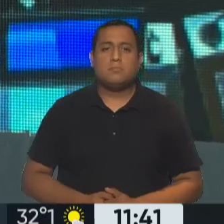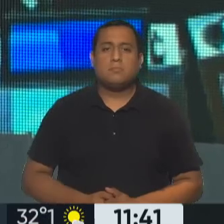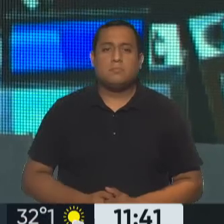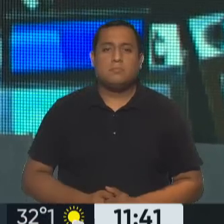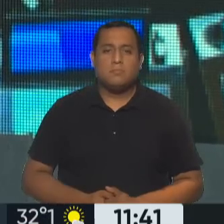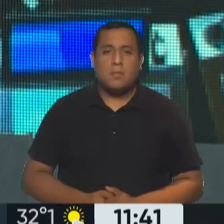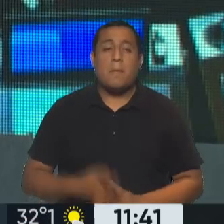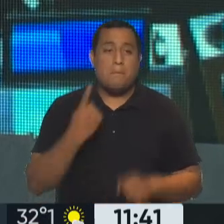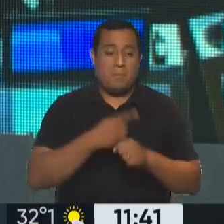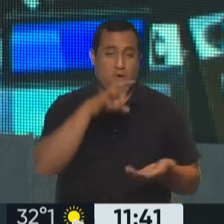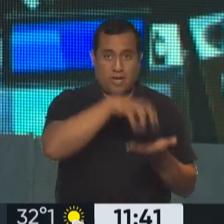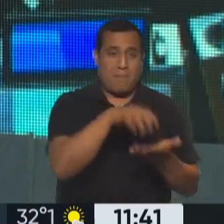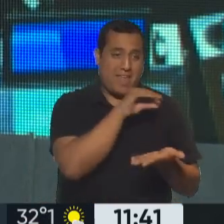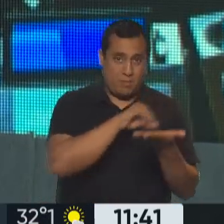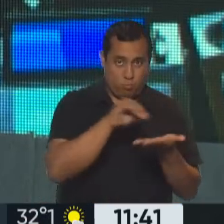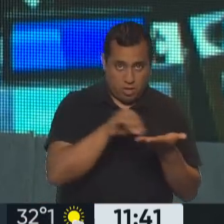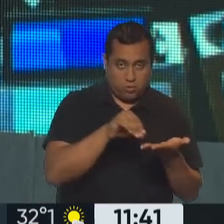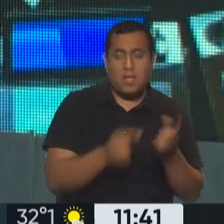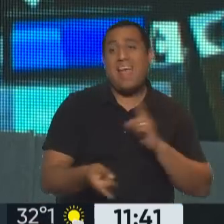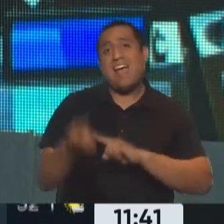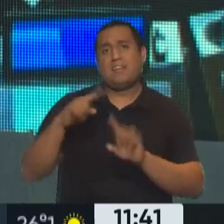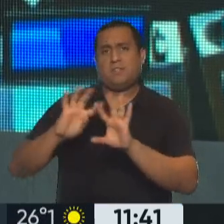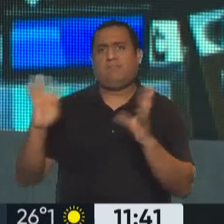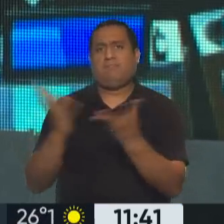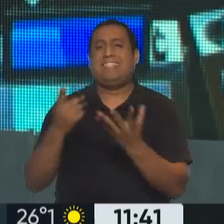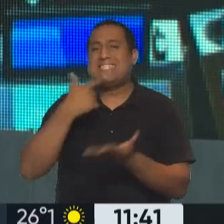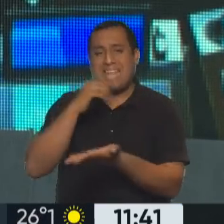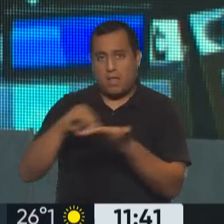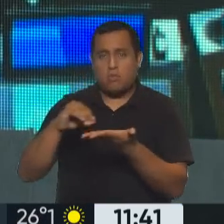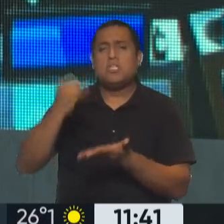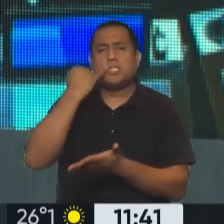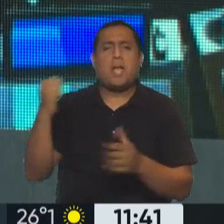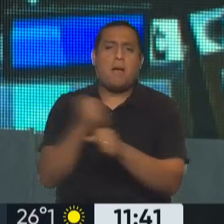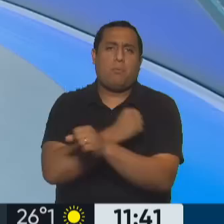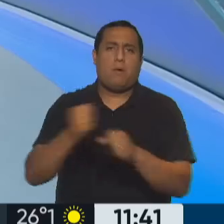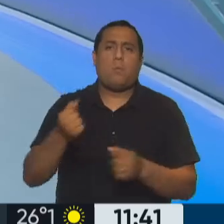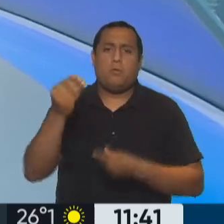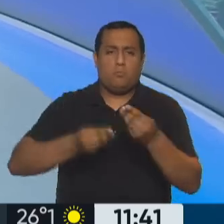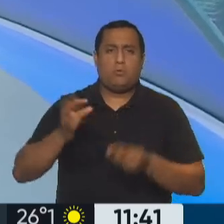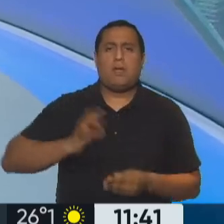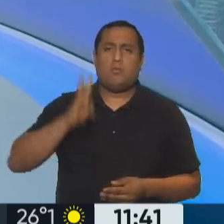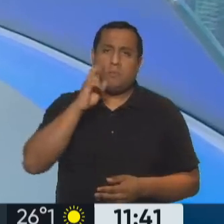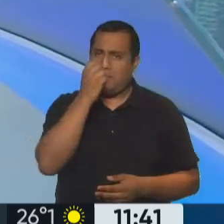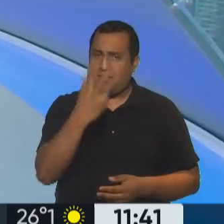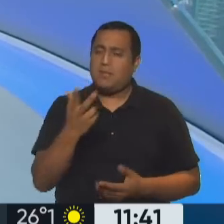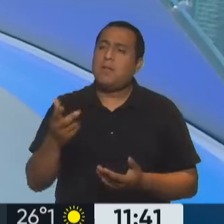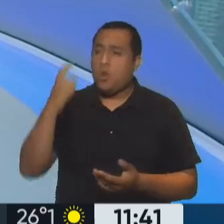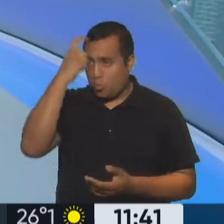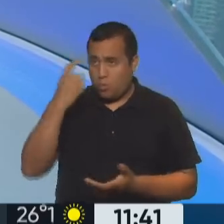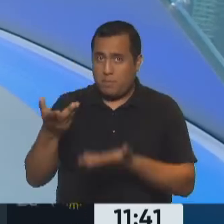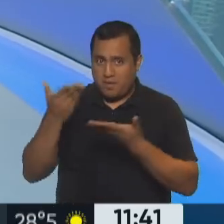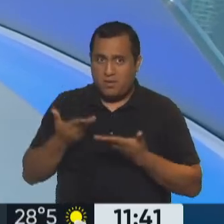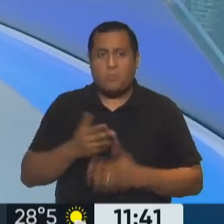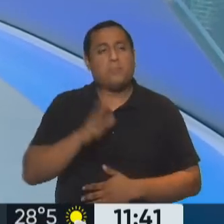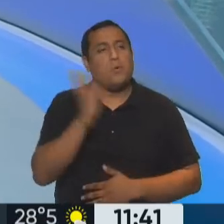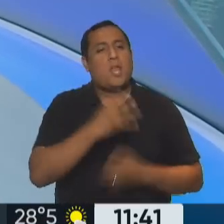Primero pasó por la Cámara de Diputados, ahora ayer por la Cámara de Senado y ya fue aprobado el presupuesto 2023. Raúl de la Torre, bienvenido. ¿Cómo estamos? ¿Qué tal?